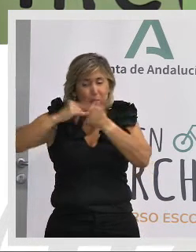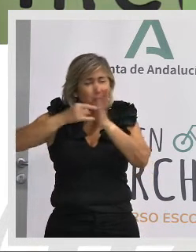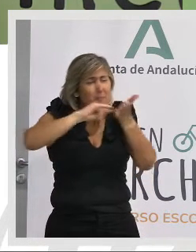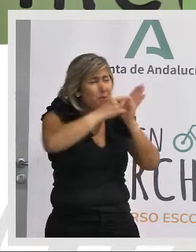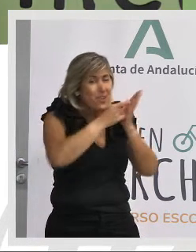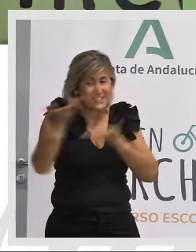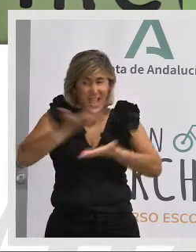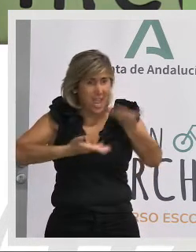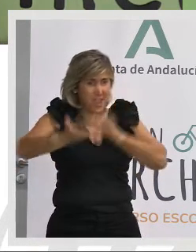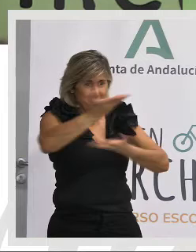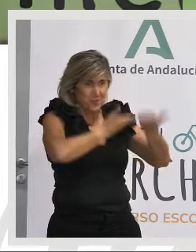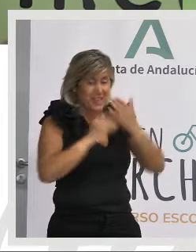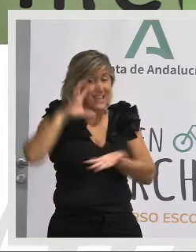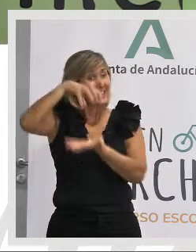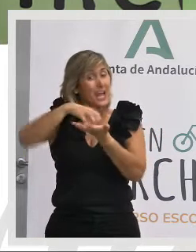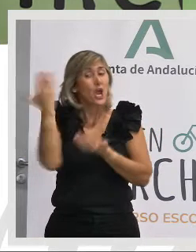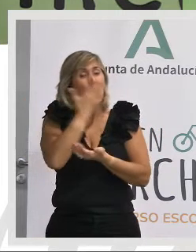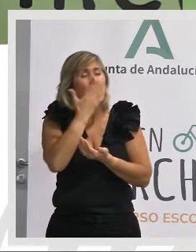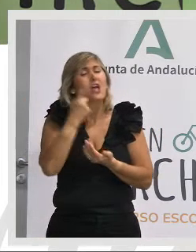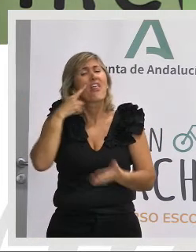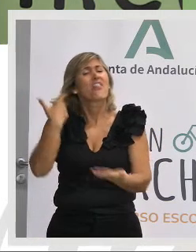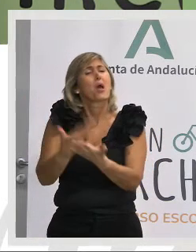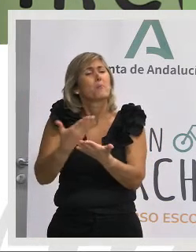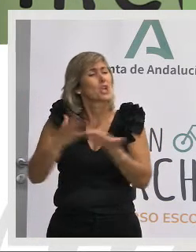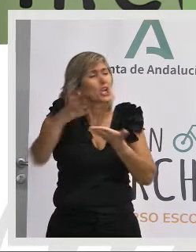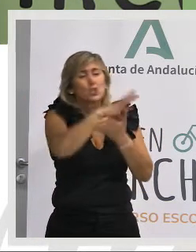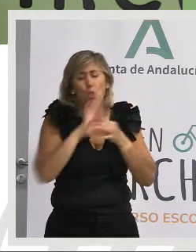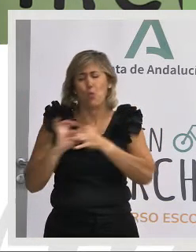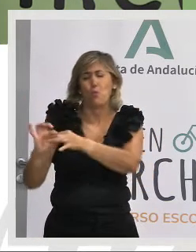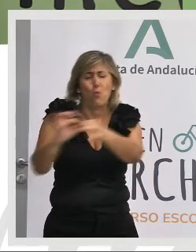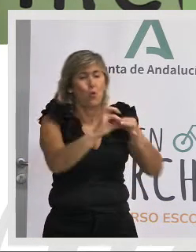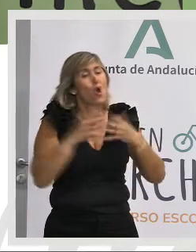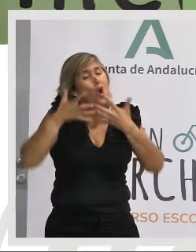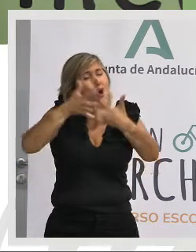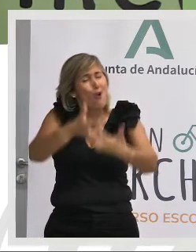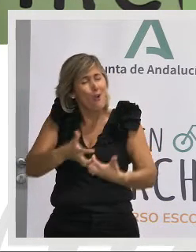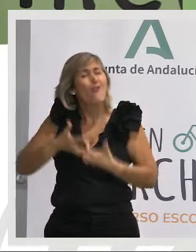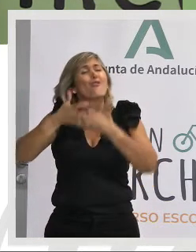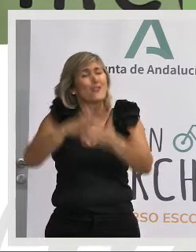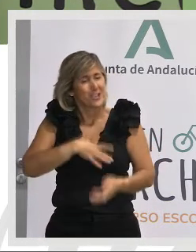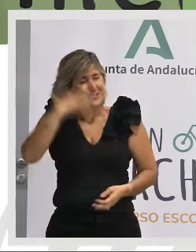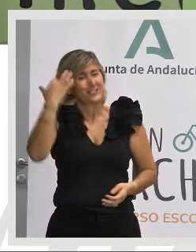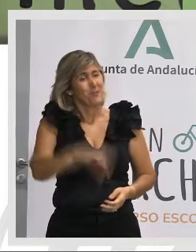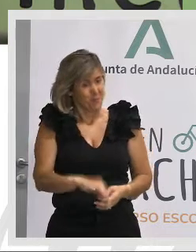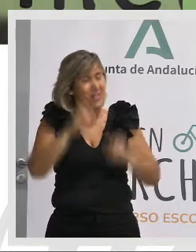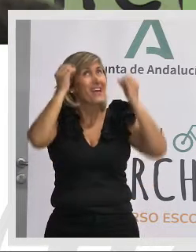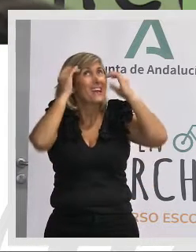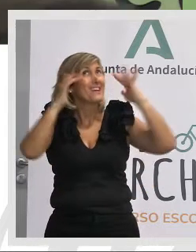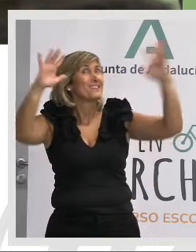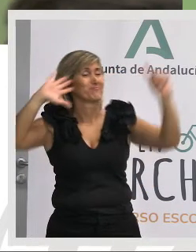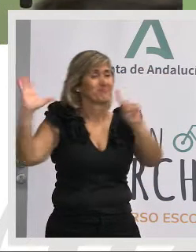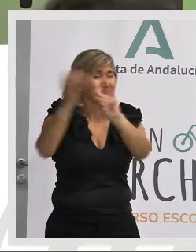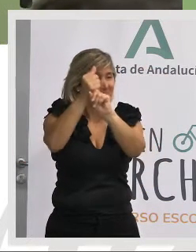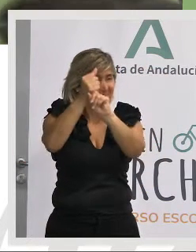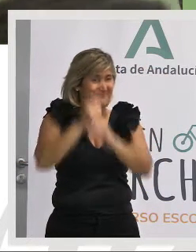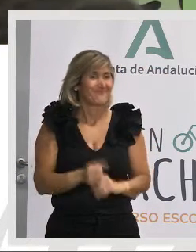nuestro centro, demostrando siempre que somos una gran comunidad que lucha de manera conjunta por nuestro sueño. Y